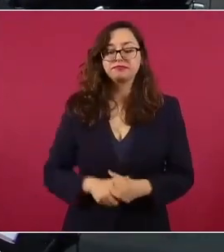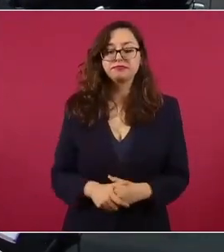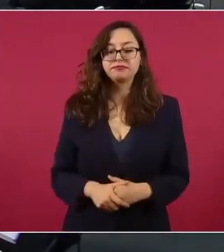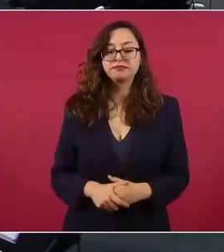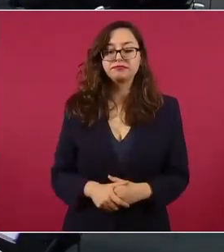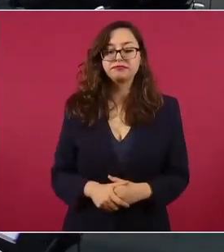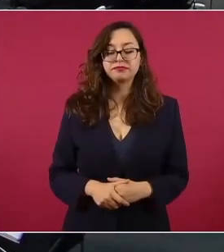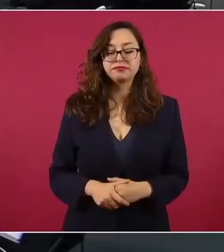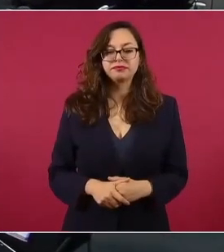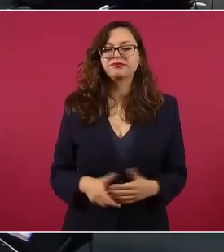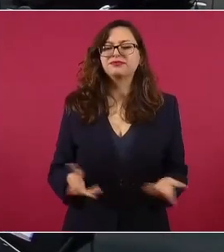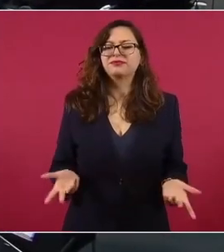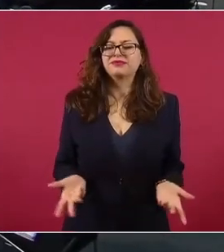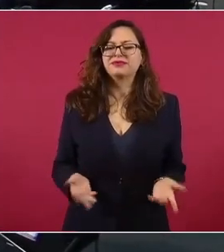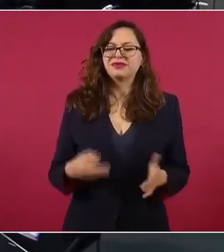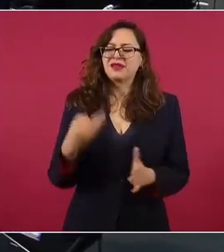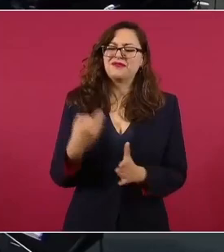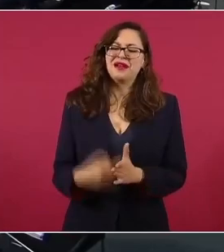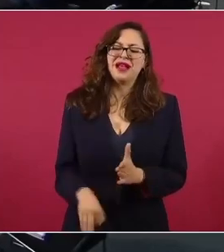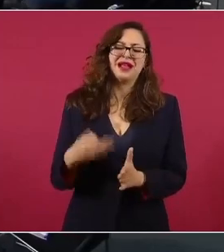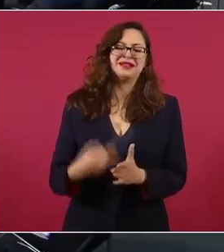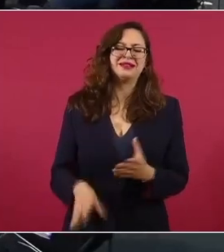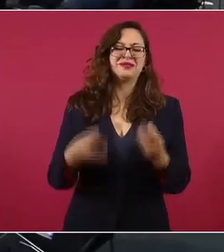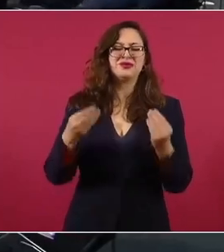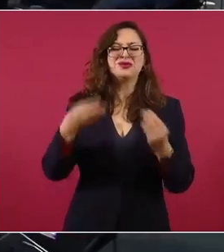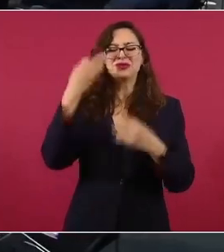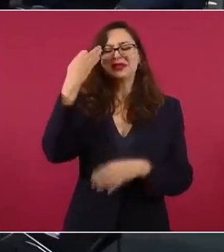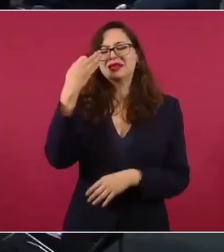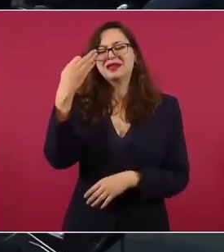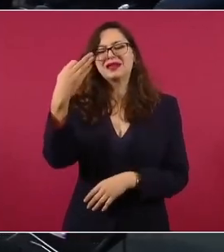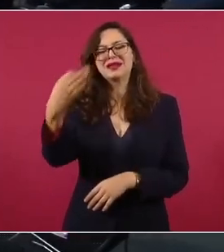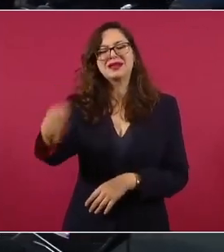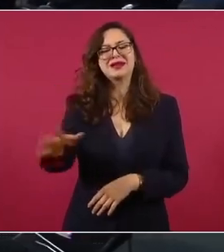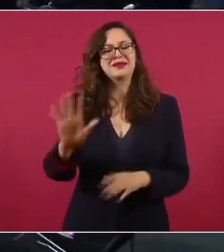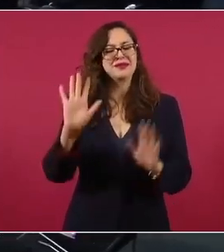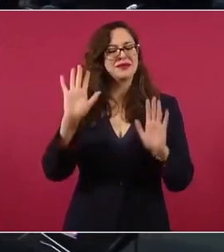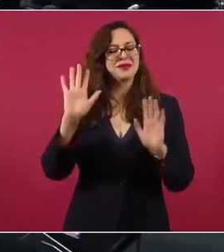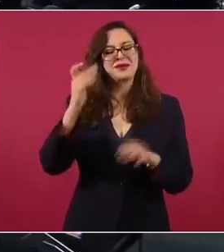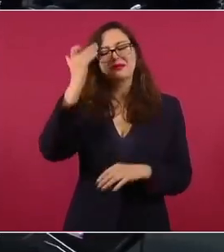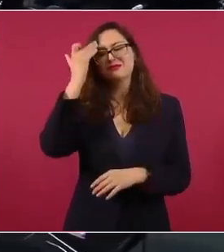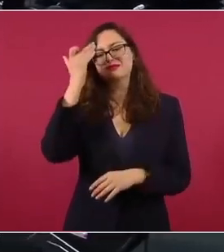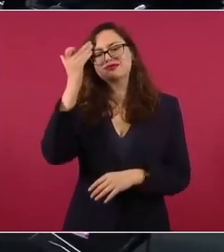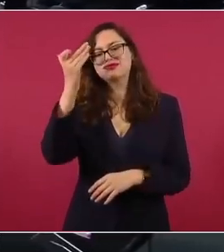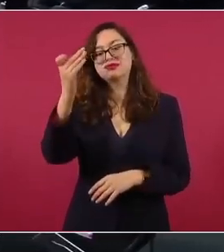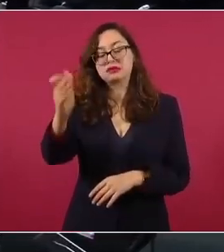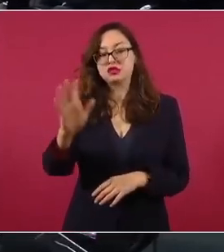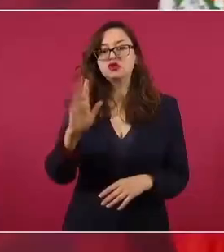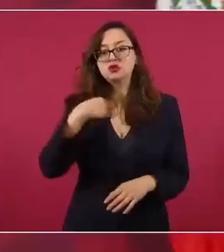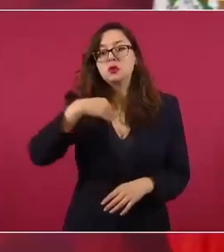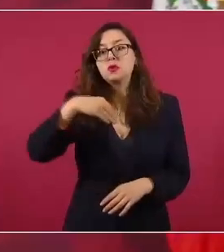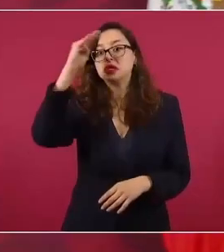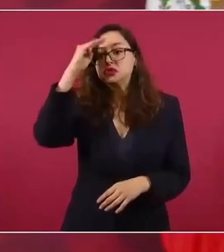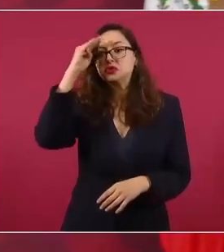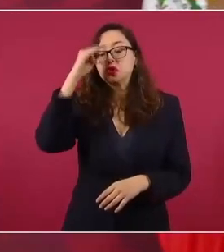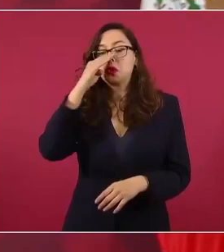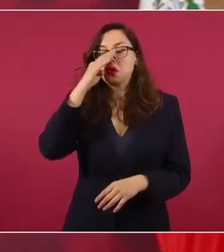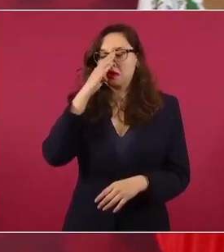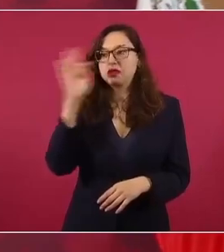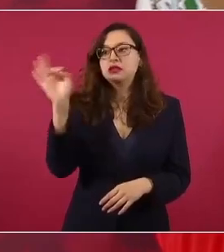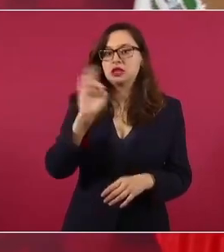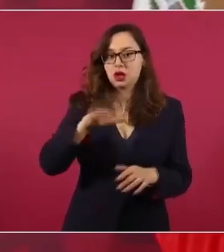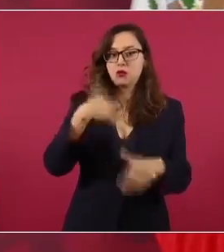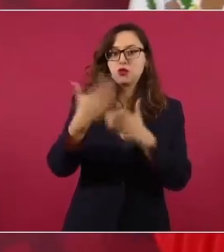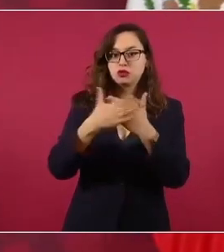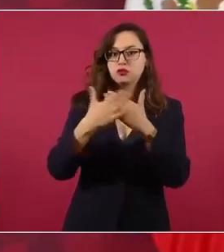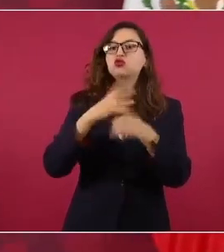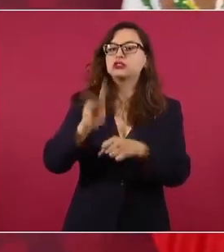Presidente, ¿qué pasa si nos amplió? Todavía falta, todavía falta. No, no, no, no, vamos a esperar. O sea, a lo mejor viene otra marcha. O sea,